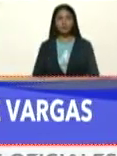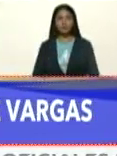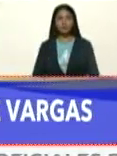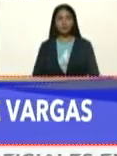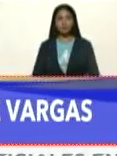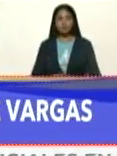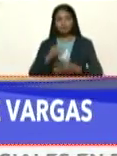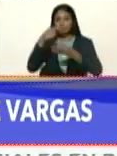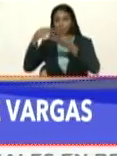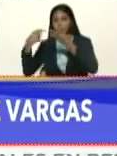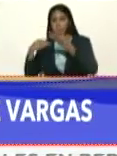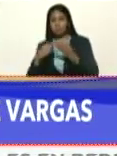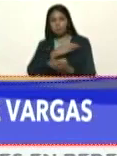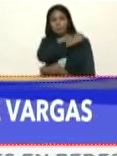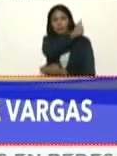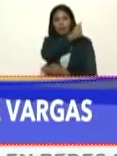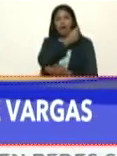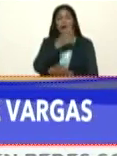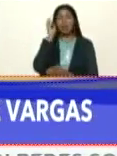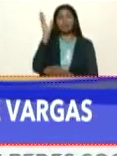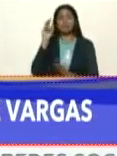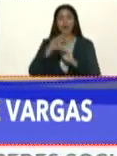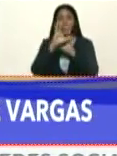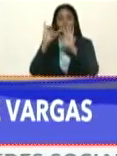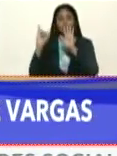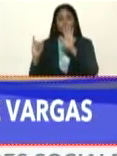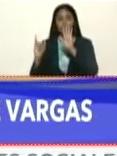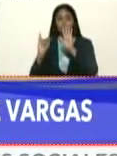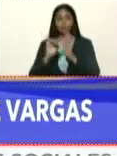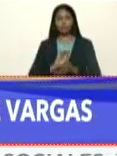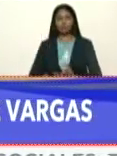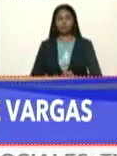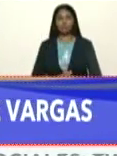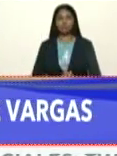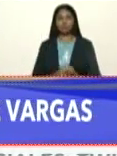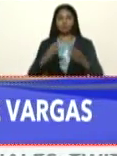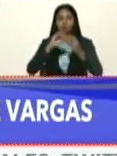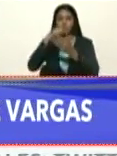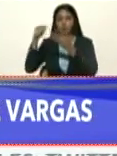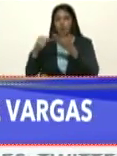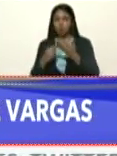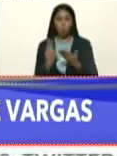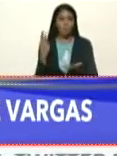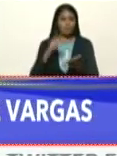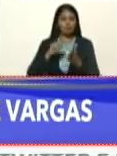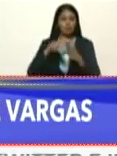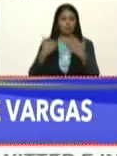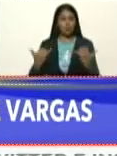de la directiva de la Asamblea Nacional Constituyente, el Poder Constituyente de la República,